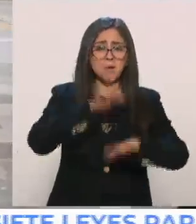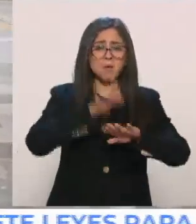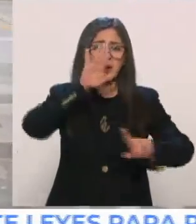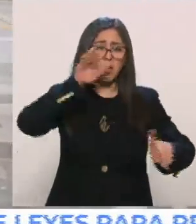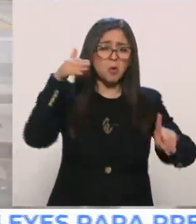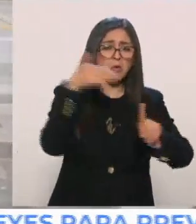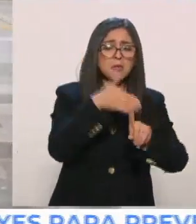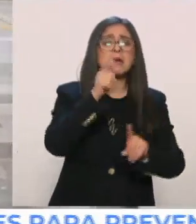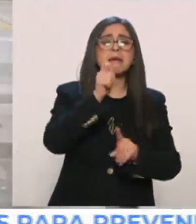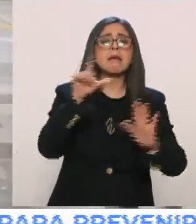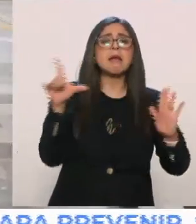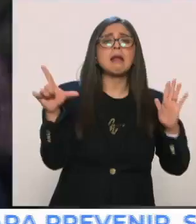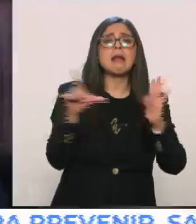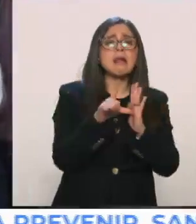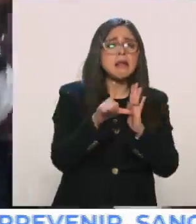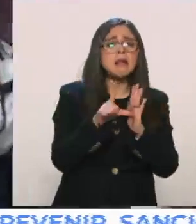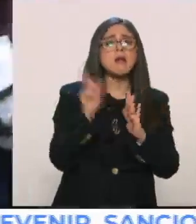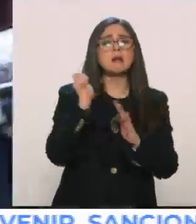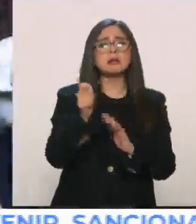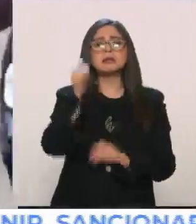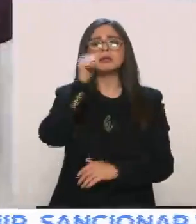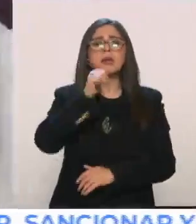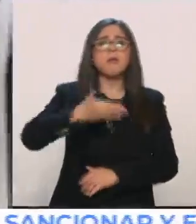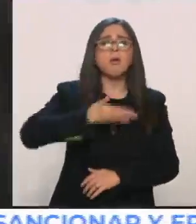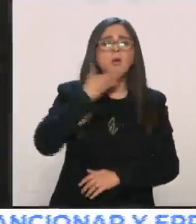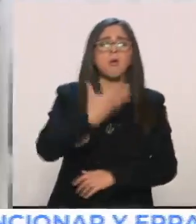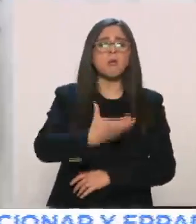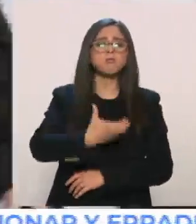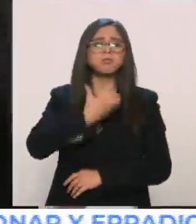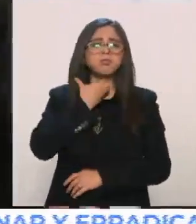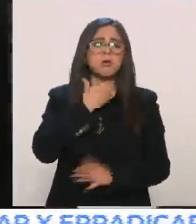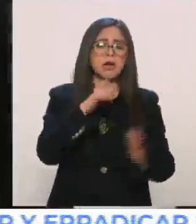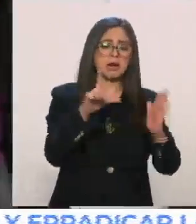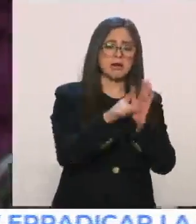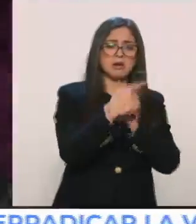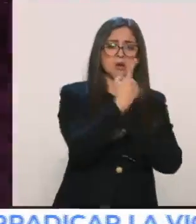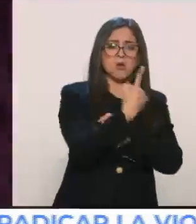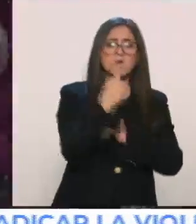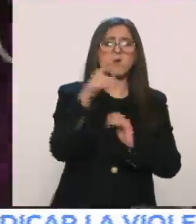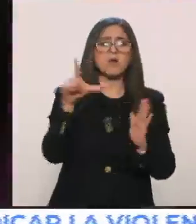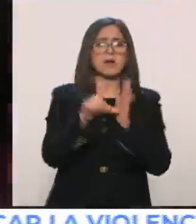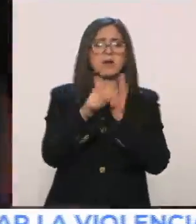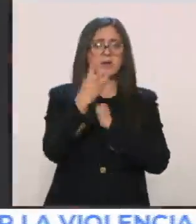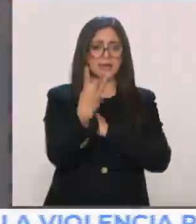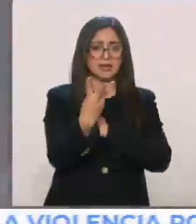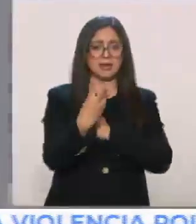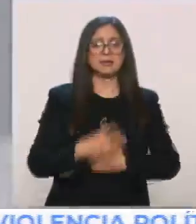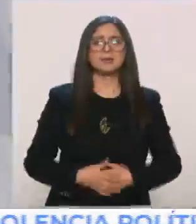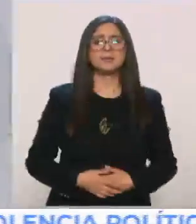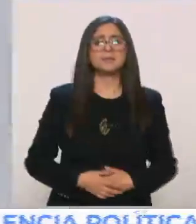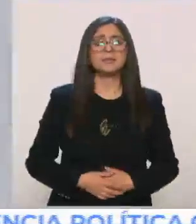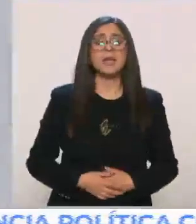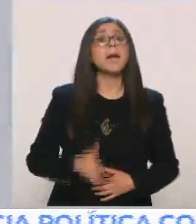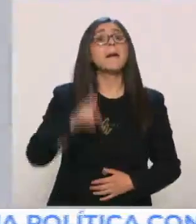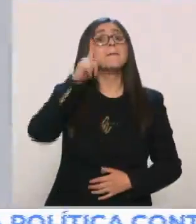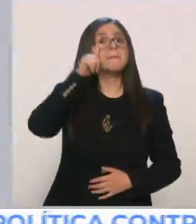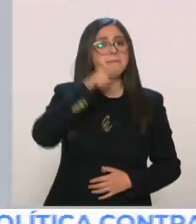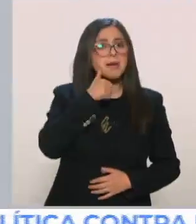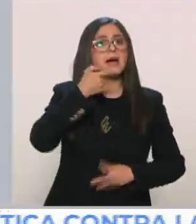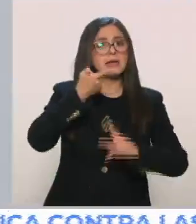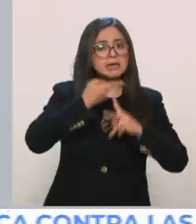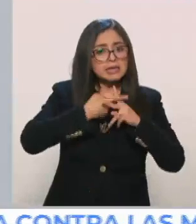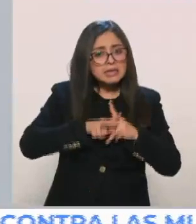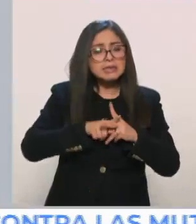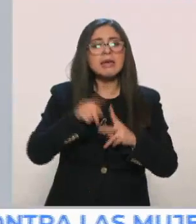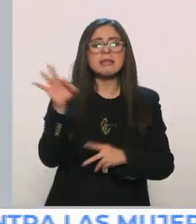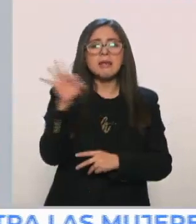las líneas más rezagadas y saturadas como la 1 y la 3. El día de mañana inicia y la próxima semana ya se